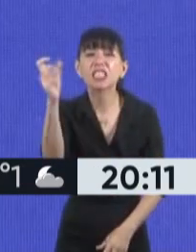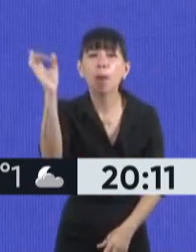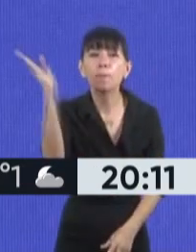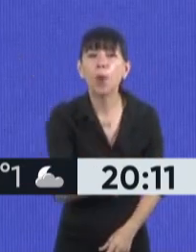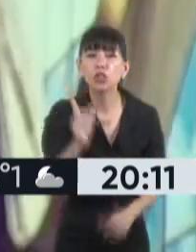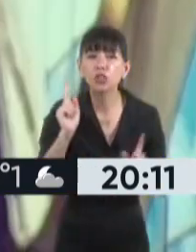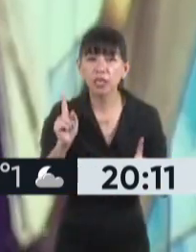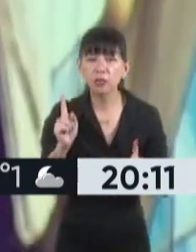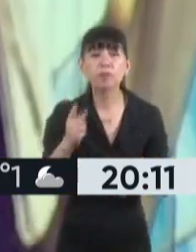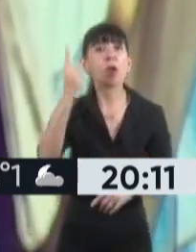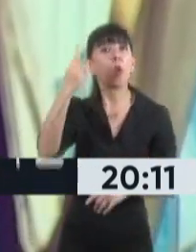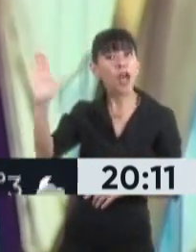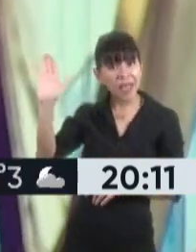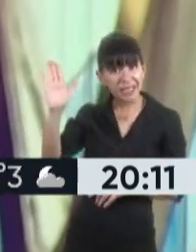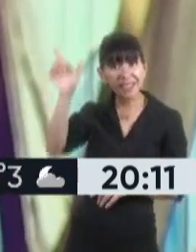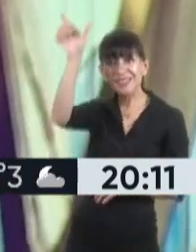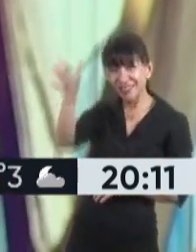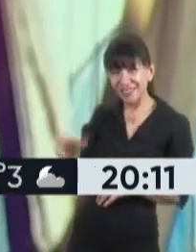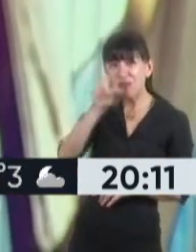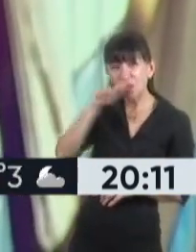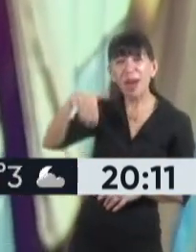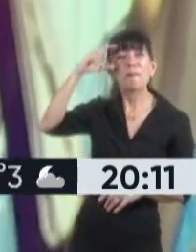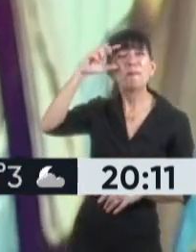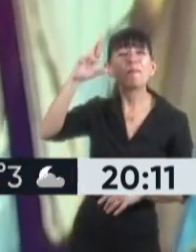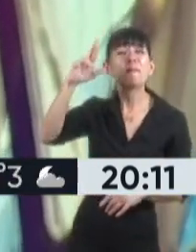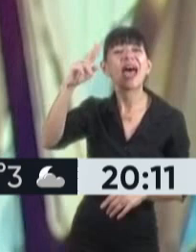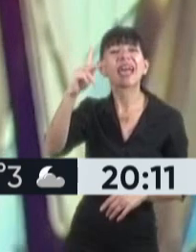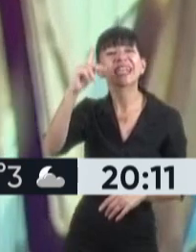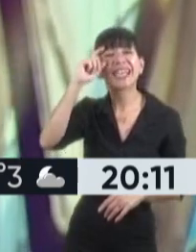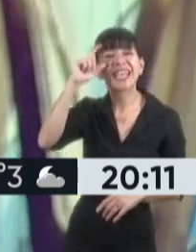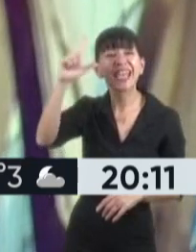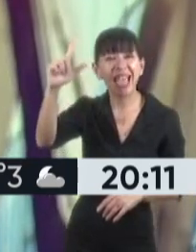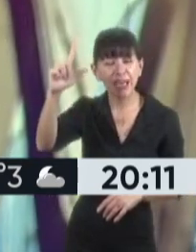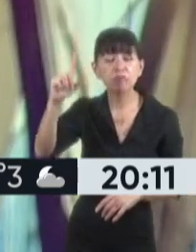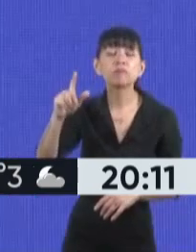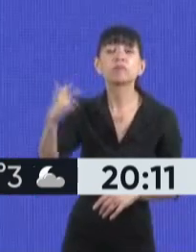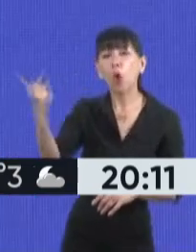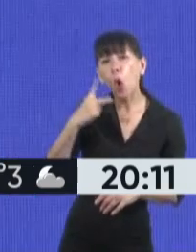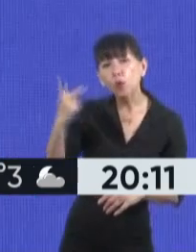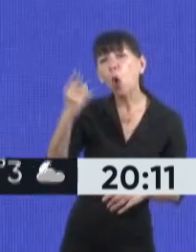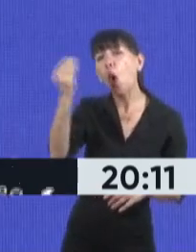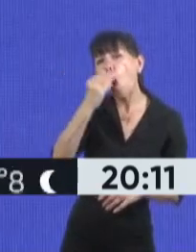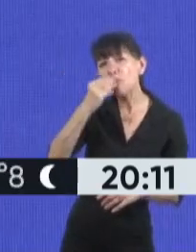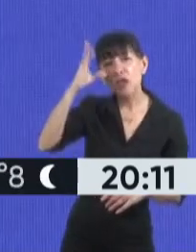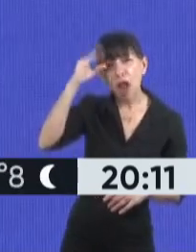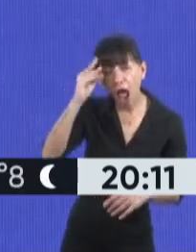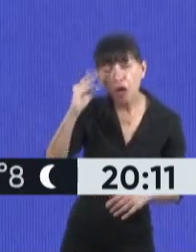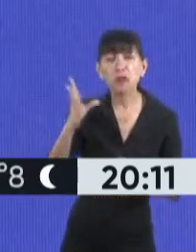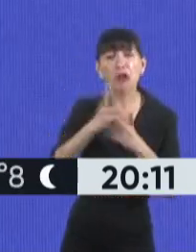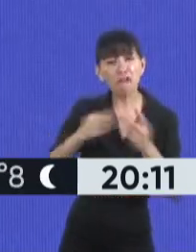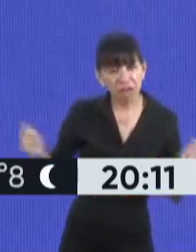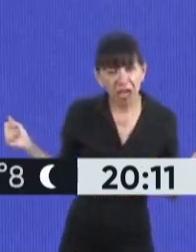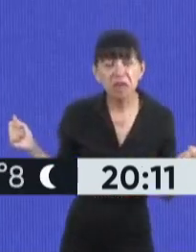Una vez Merkel, así empezó toda esta historia, terminamos una cena y me dijo,